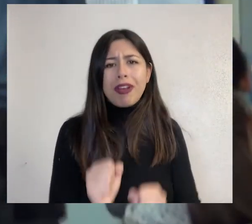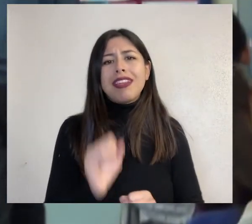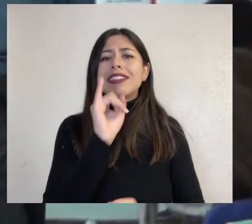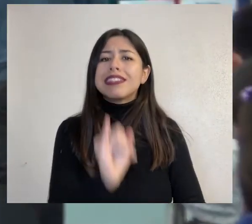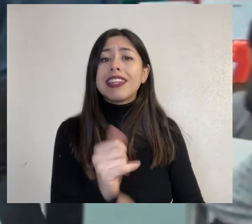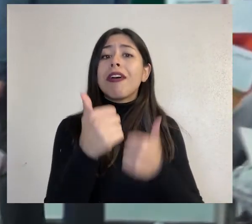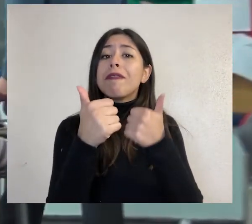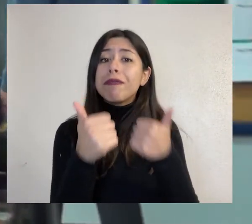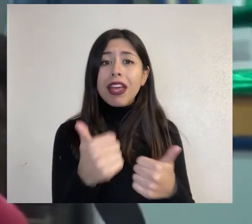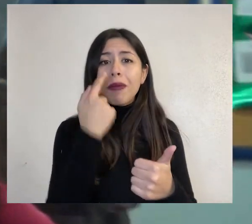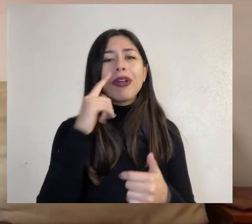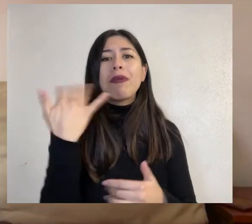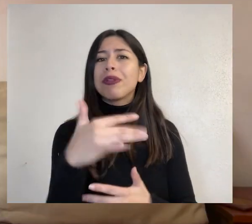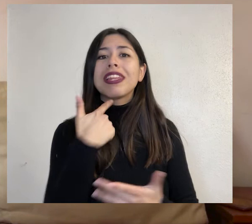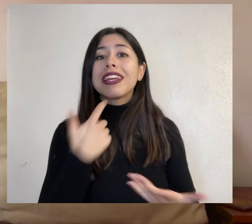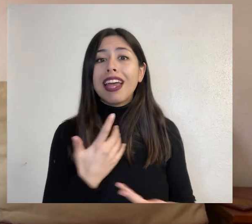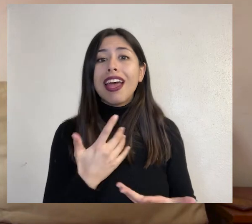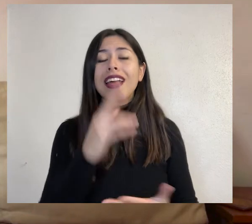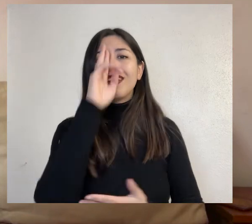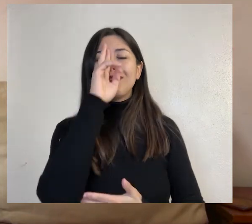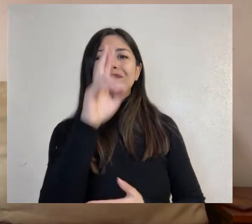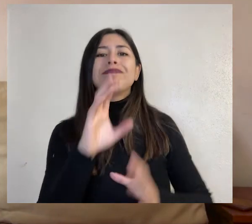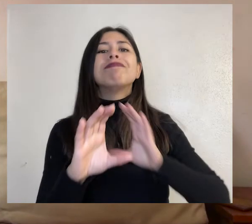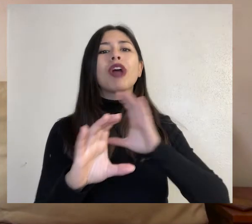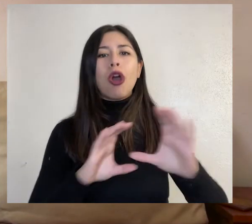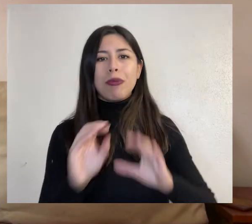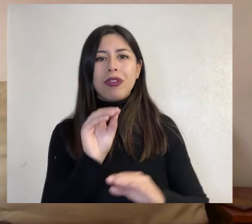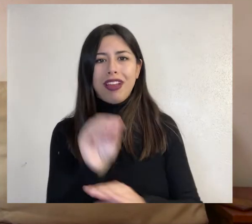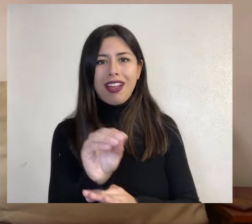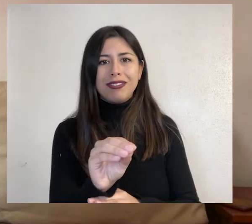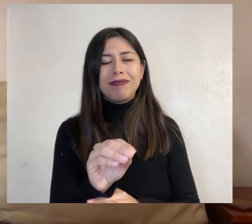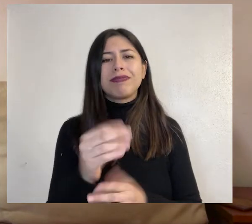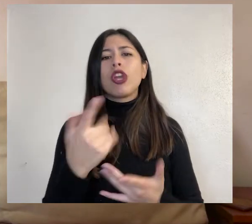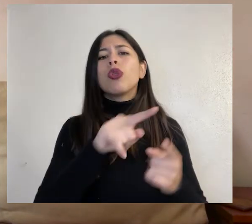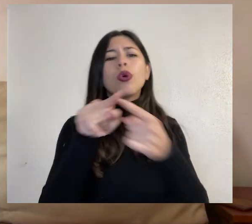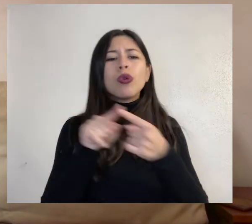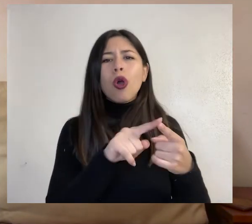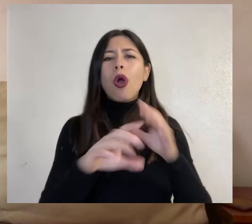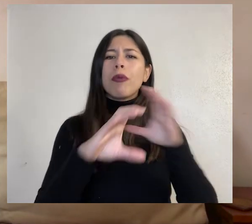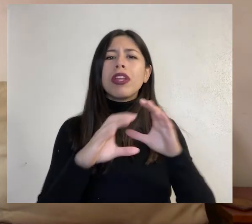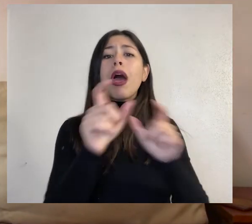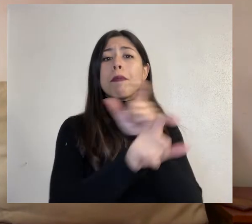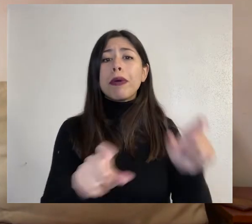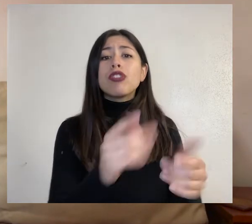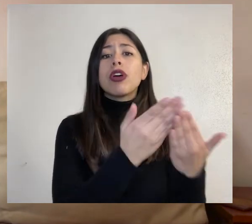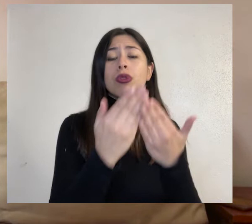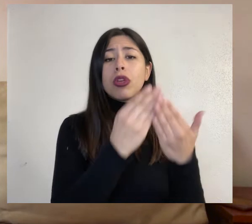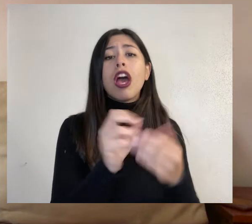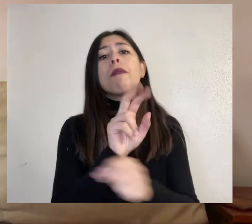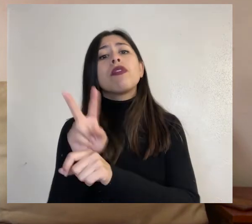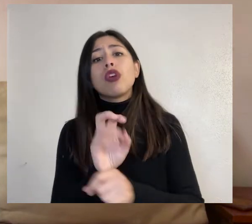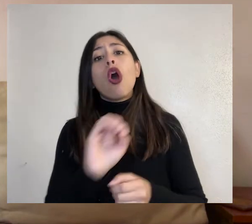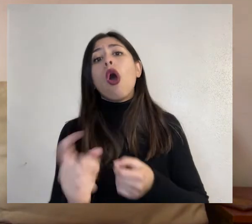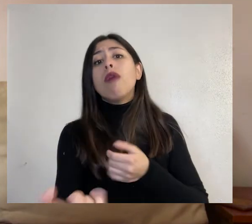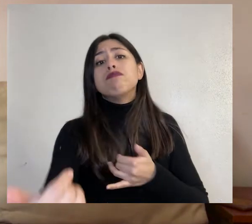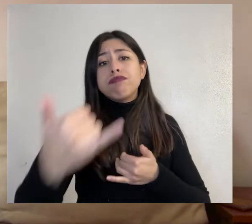está bien, lo importante es comunicarlo. Contáctate con las personas de tu liceo, con tus compañeros de curso o profesores, o escríbenos a